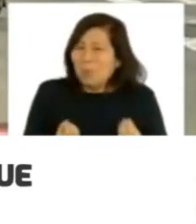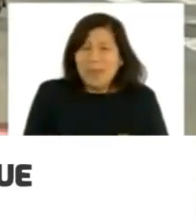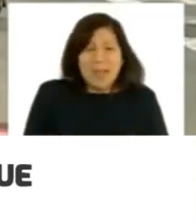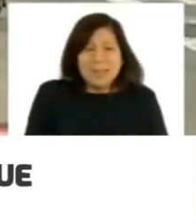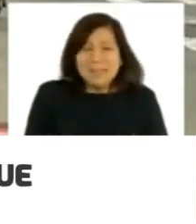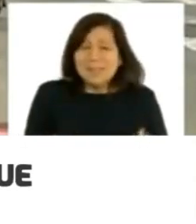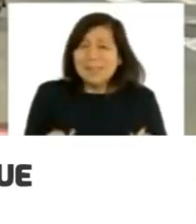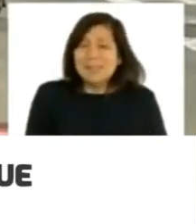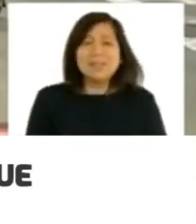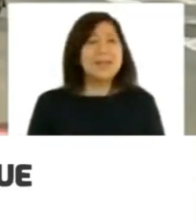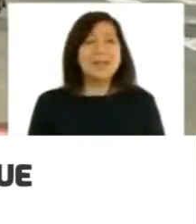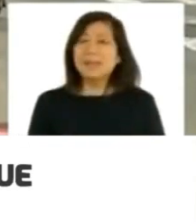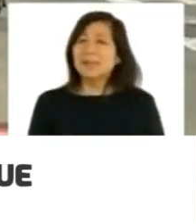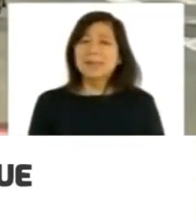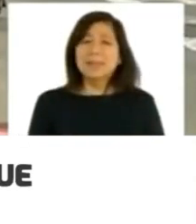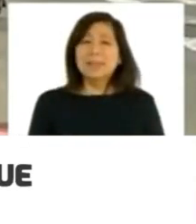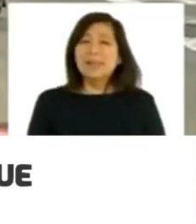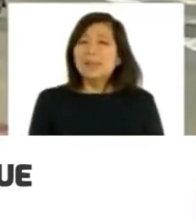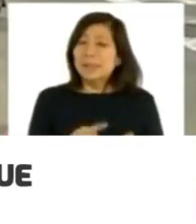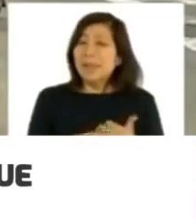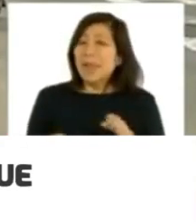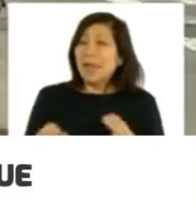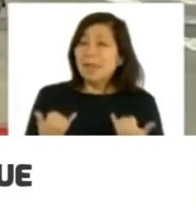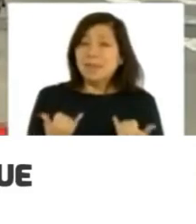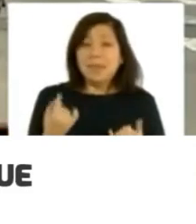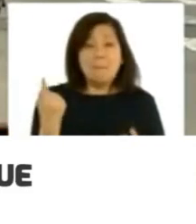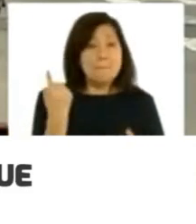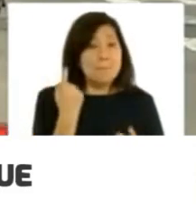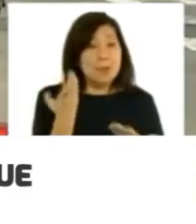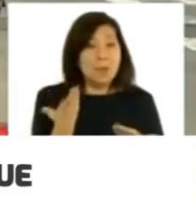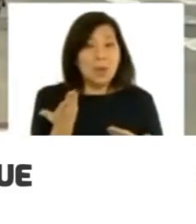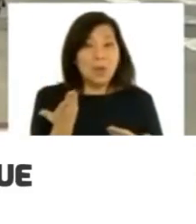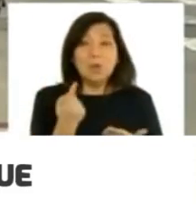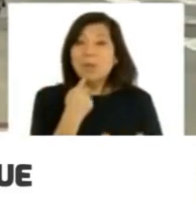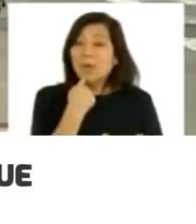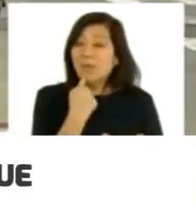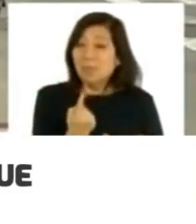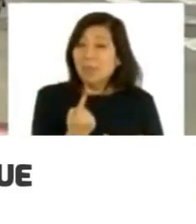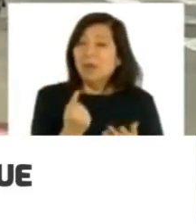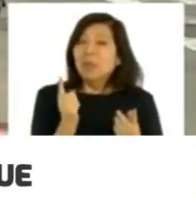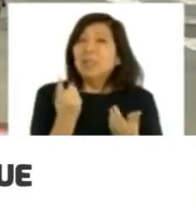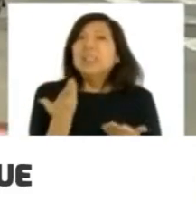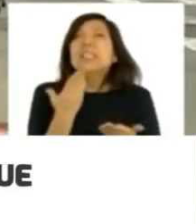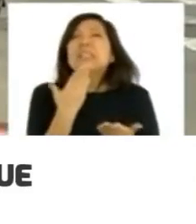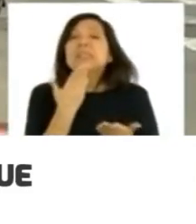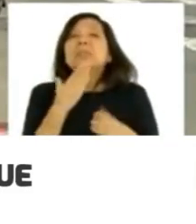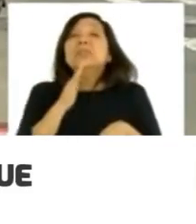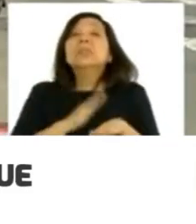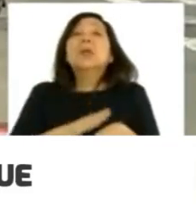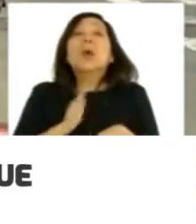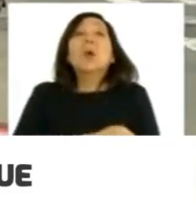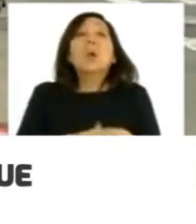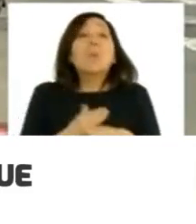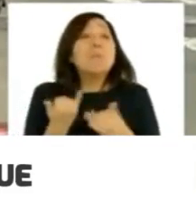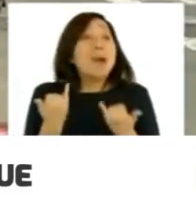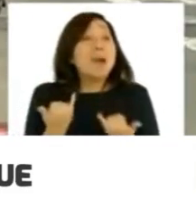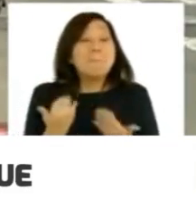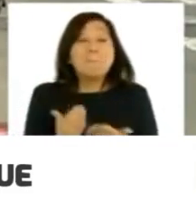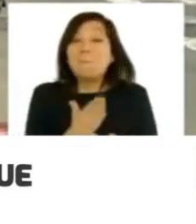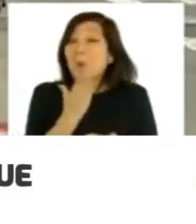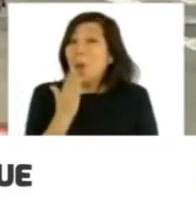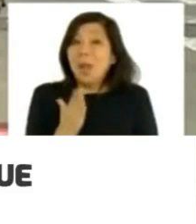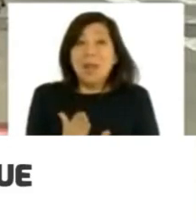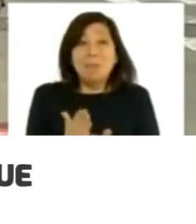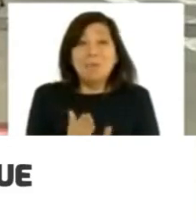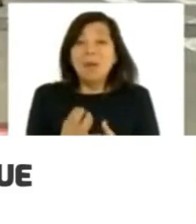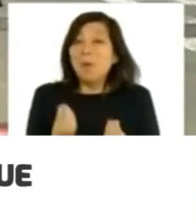En este sentido, lo que se está haciendo, en primer lugar, como se ha planteado, es encontrar quién es responsable de una situación tan crítica